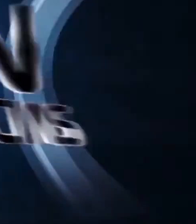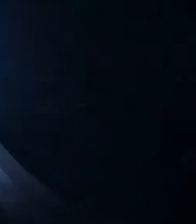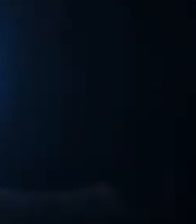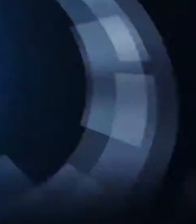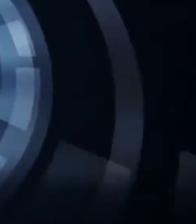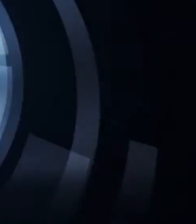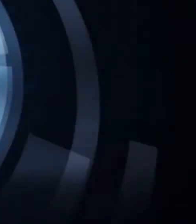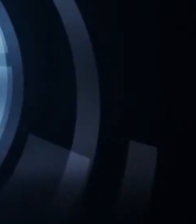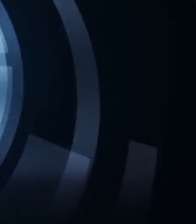¡Gracias! ¡Gracias! ¡Gracias!